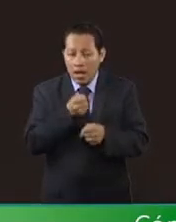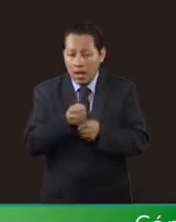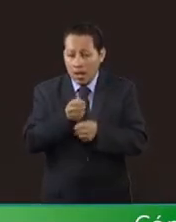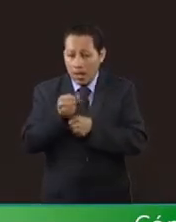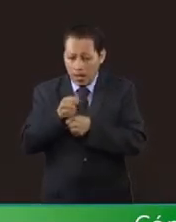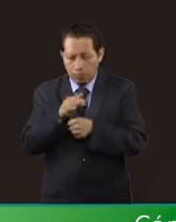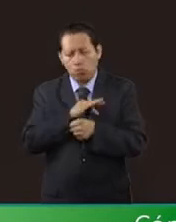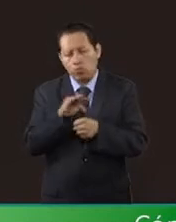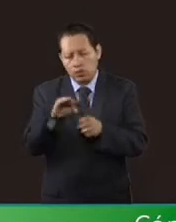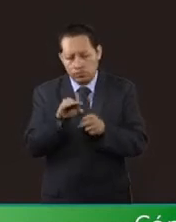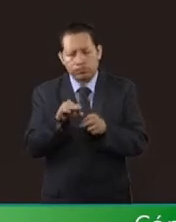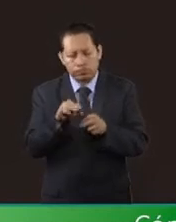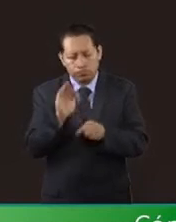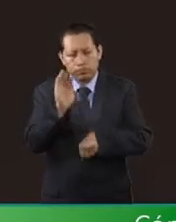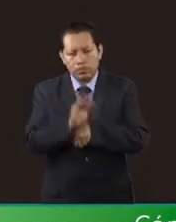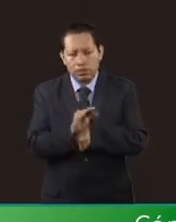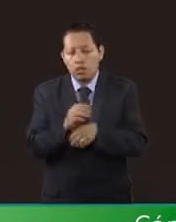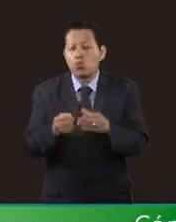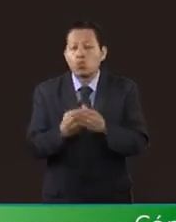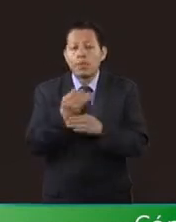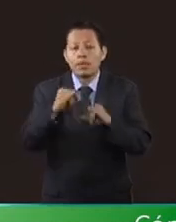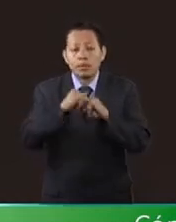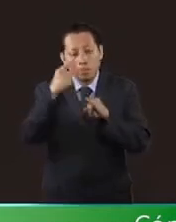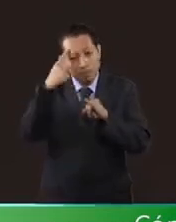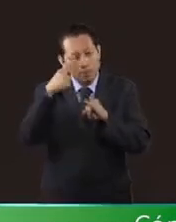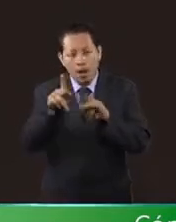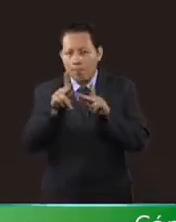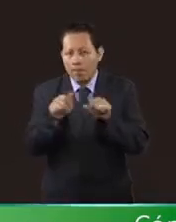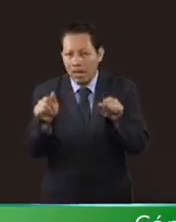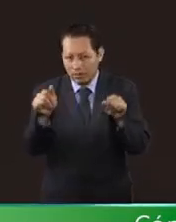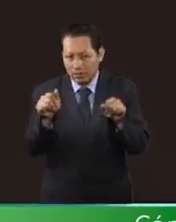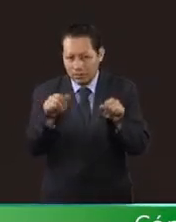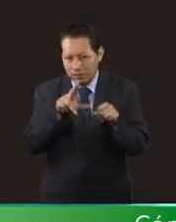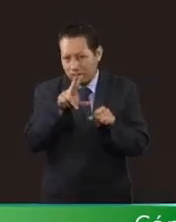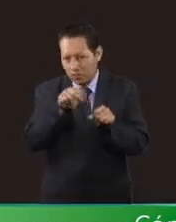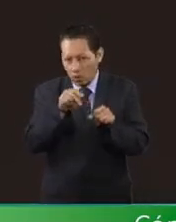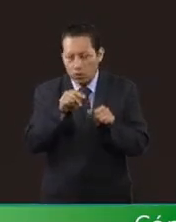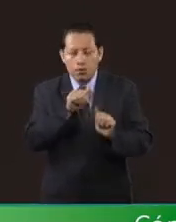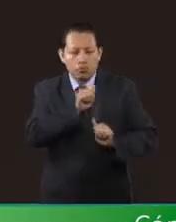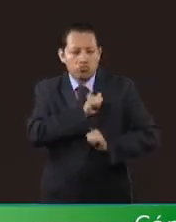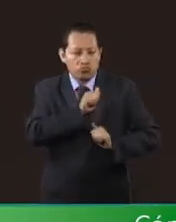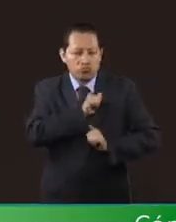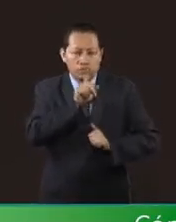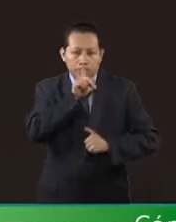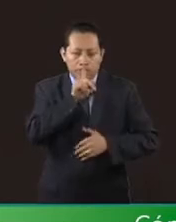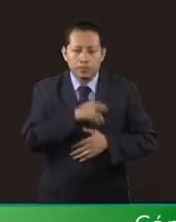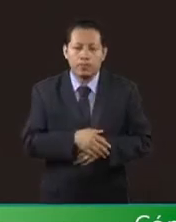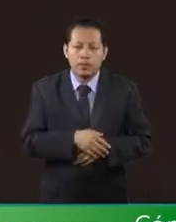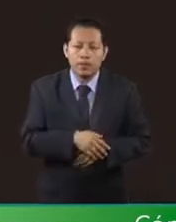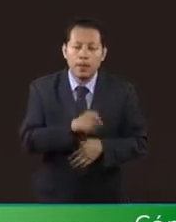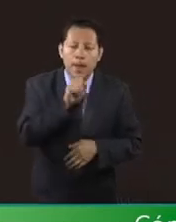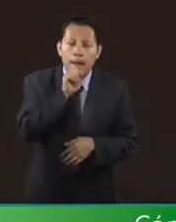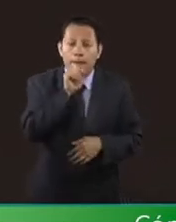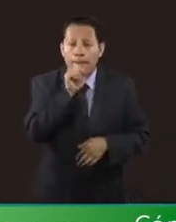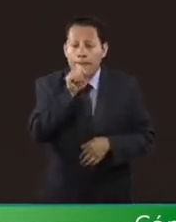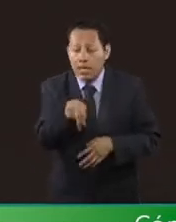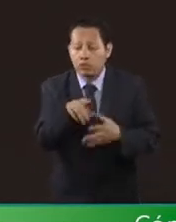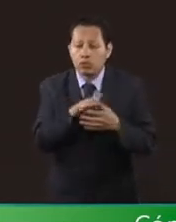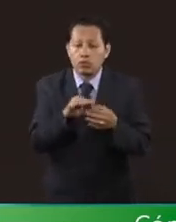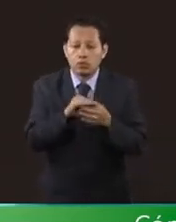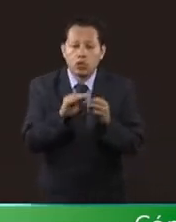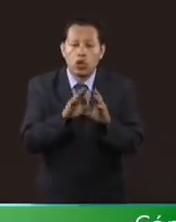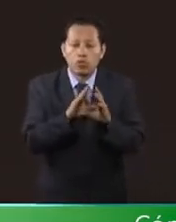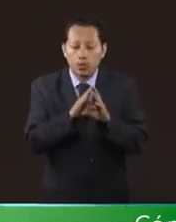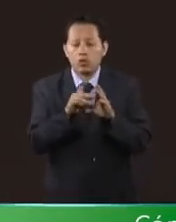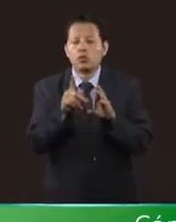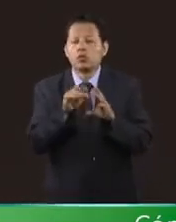y crear una nueva institución para recuperar la paz sin militarizar al país. También hemos escuchado argumentos en